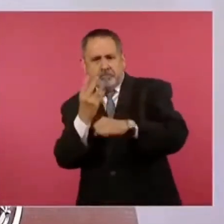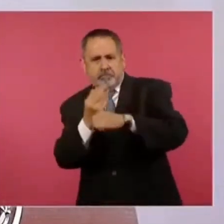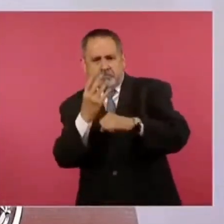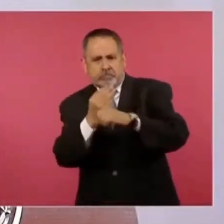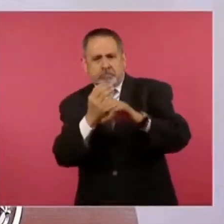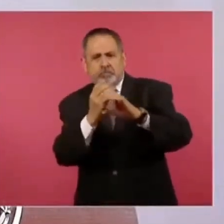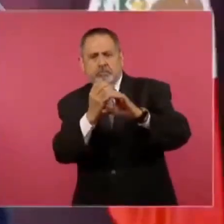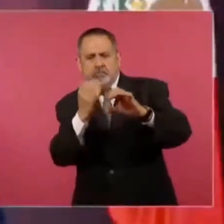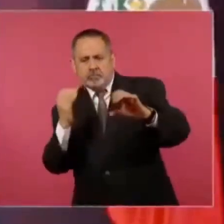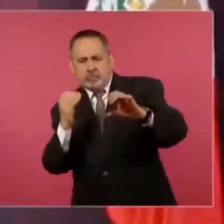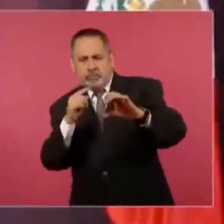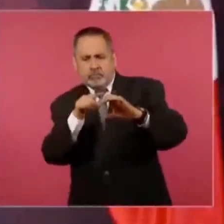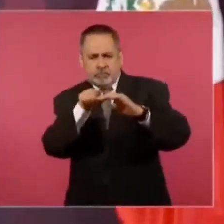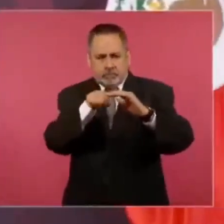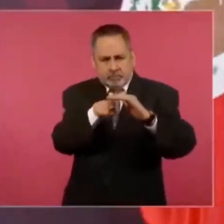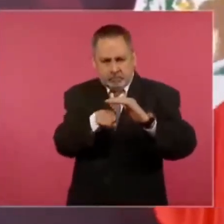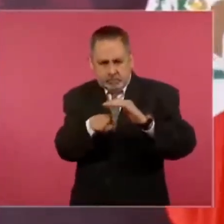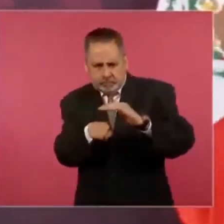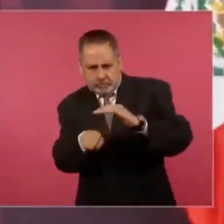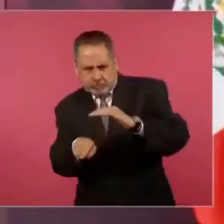para abastecer